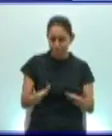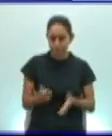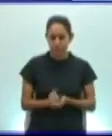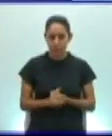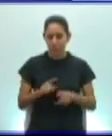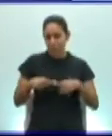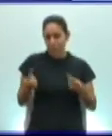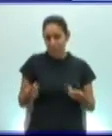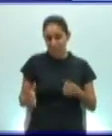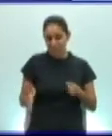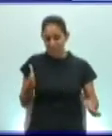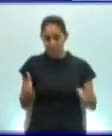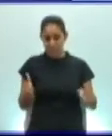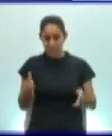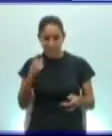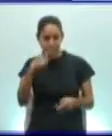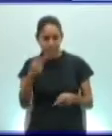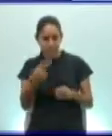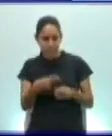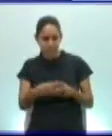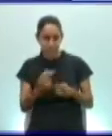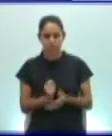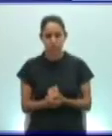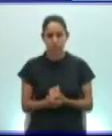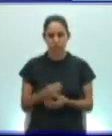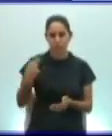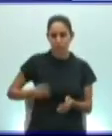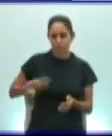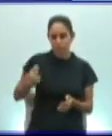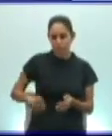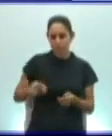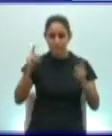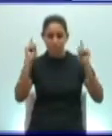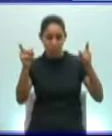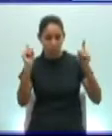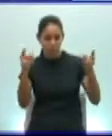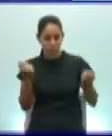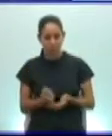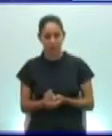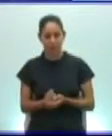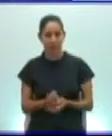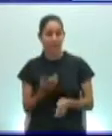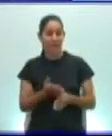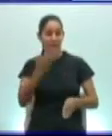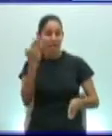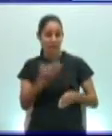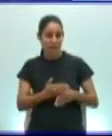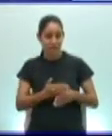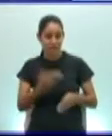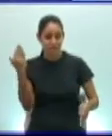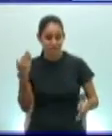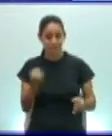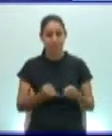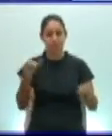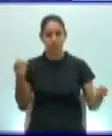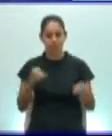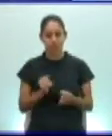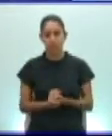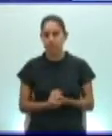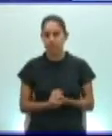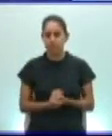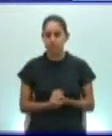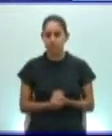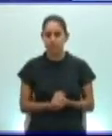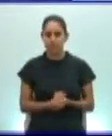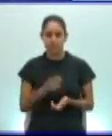etapa la llamamos etapa democrático, popular, agrario y antiimperialista? Pero bien, sin dar mucho rodeo, vamos a la temática,